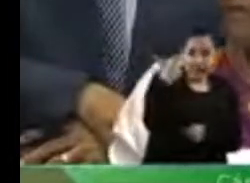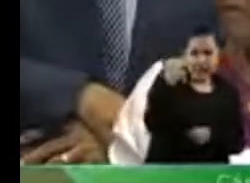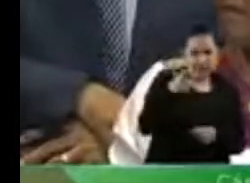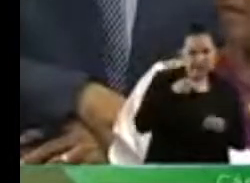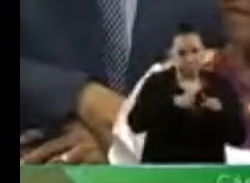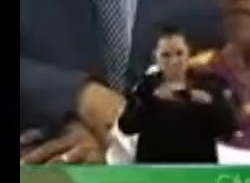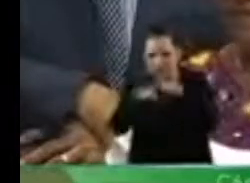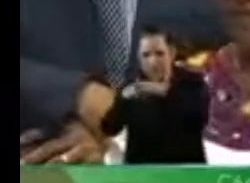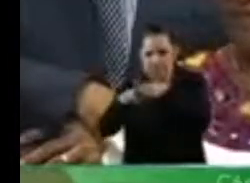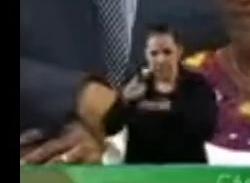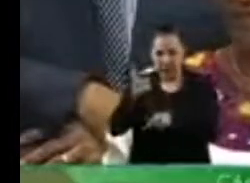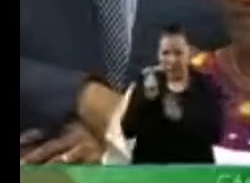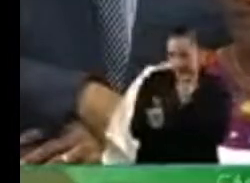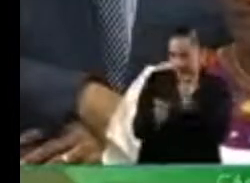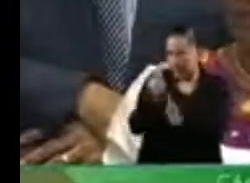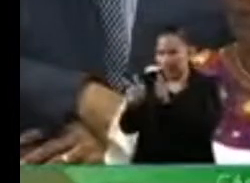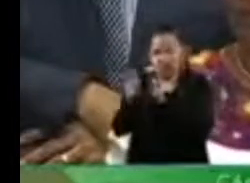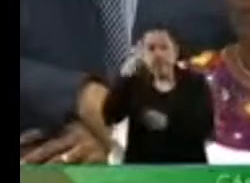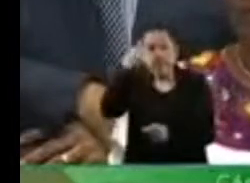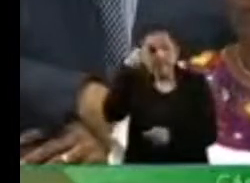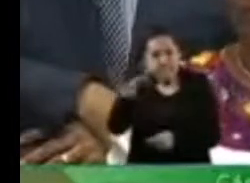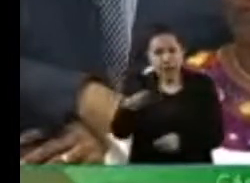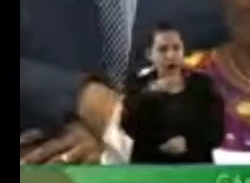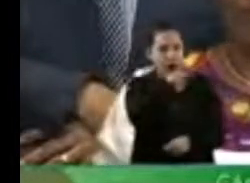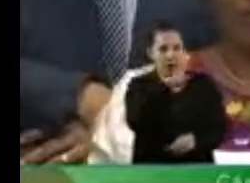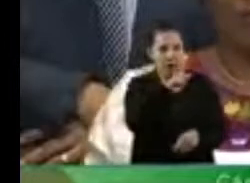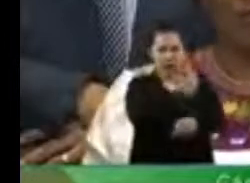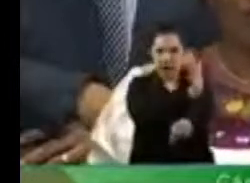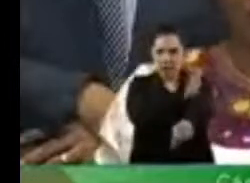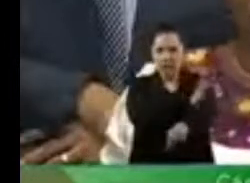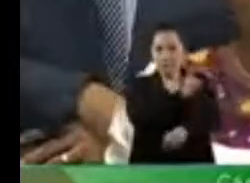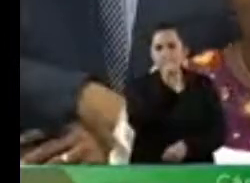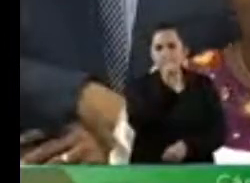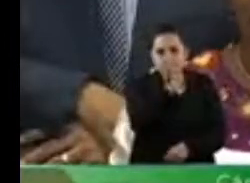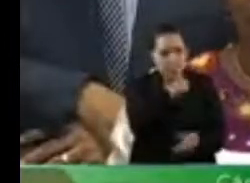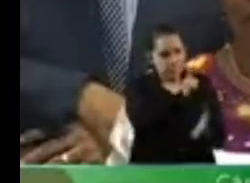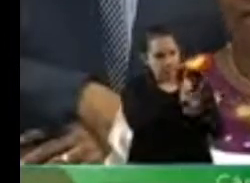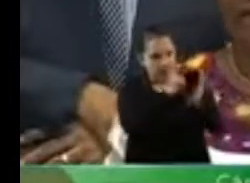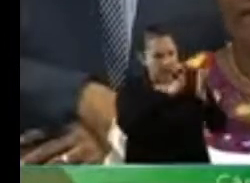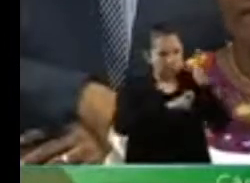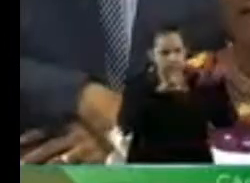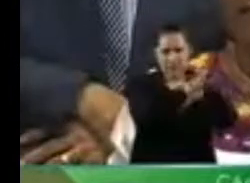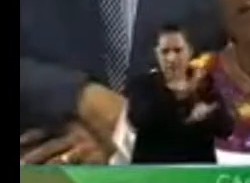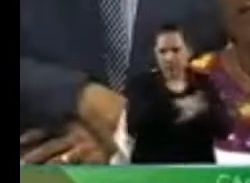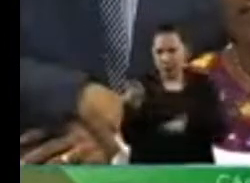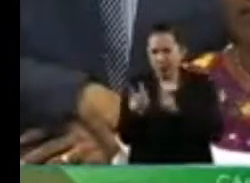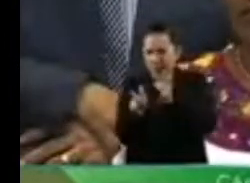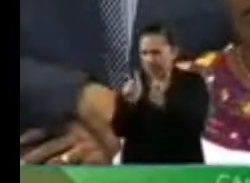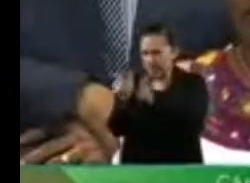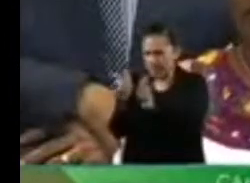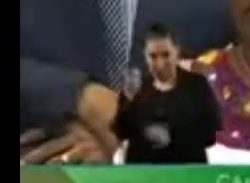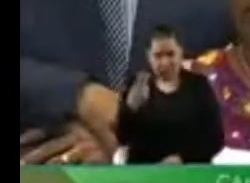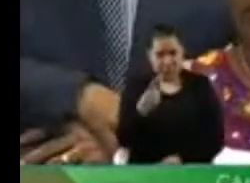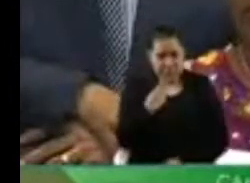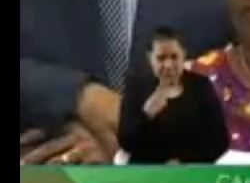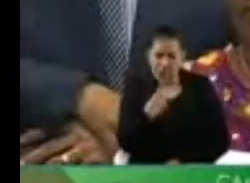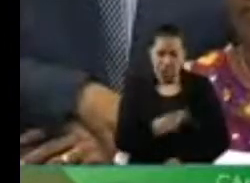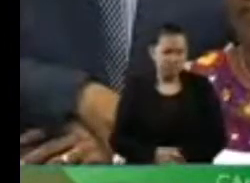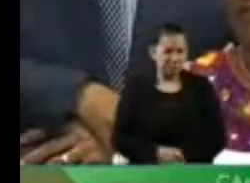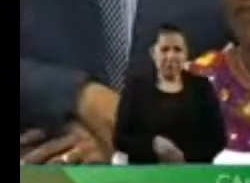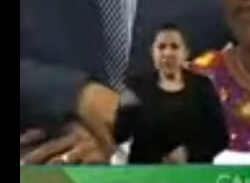servir para nada. Ni todo ese dinero para las campañas les servirá tampoco